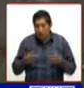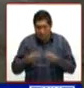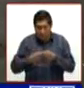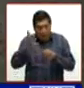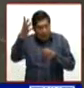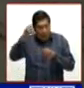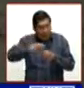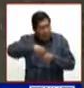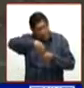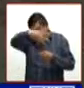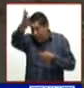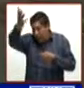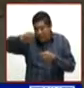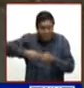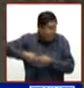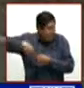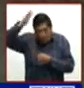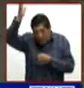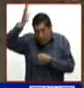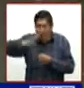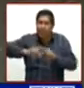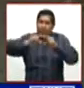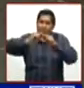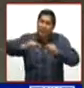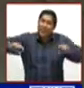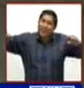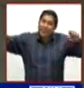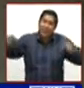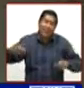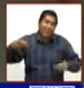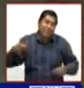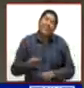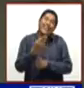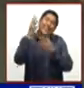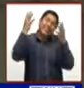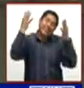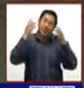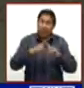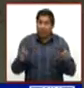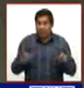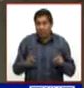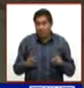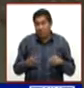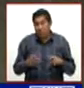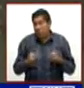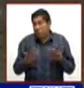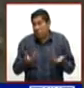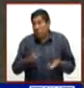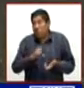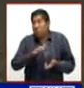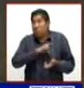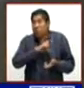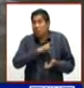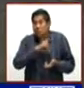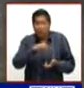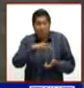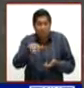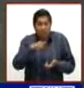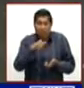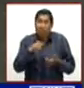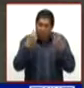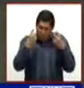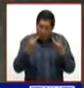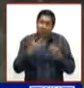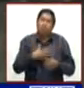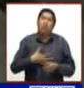pétalos de flores, estaba por allá la cinta con la cual han hecho la inauguración, pero no hay los policías en este módulo policial. Pero